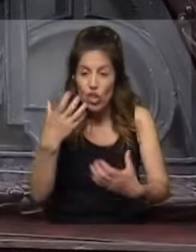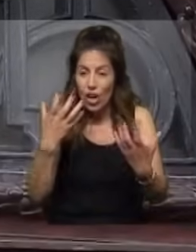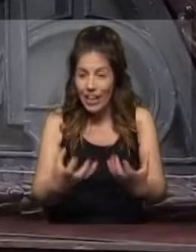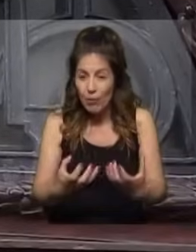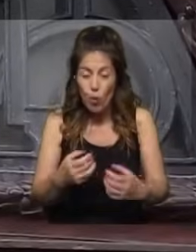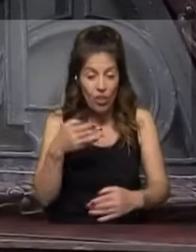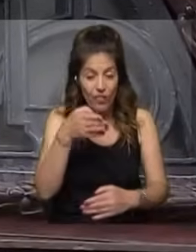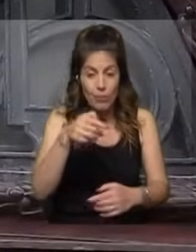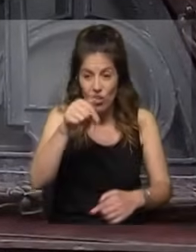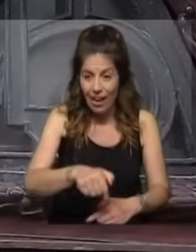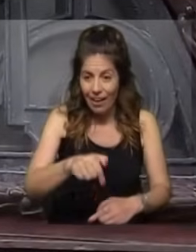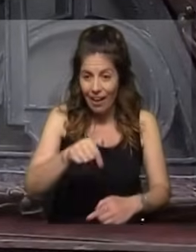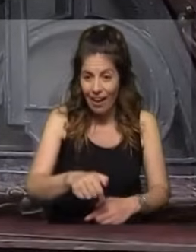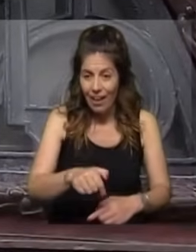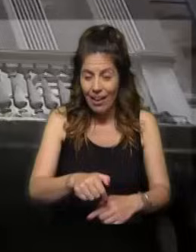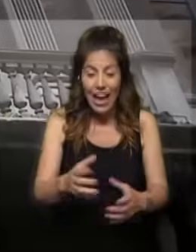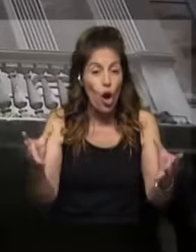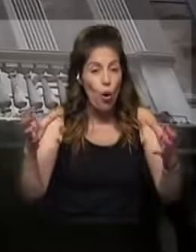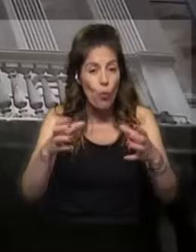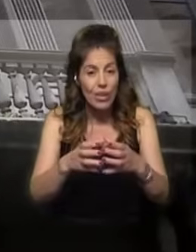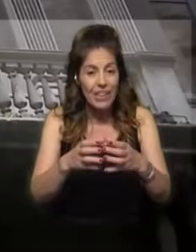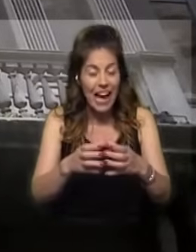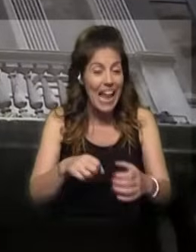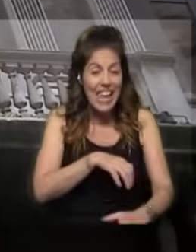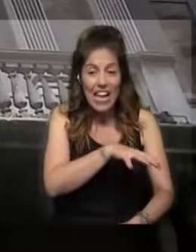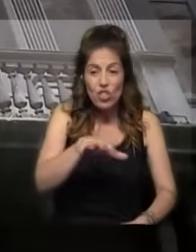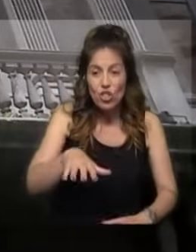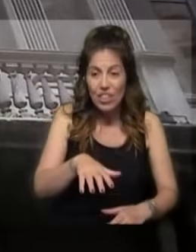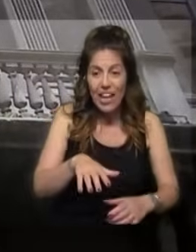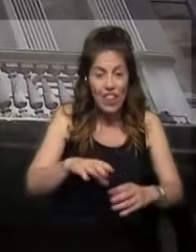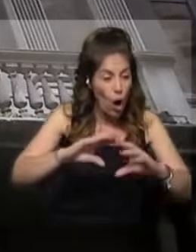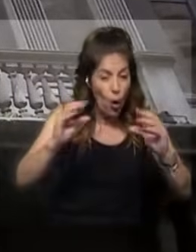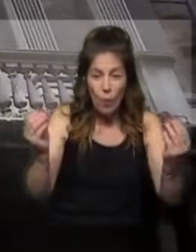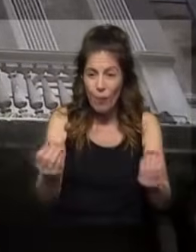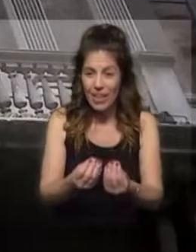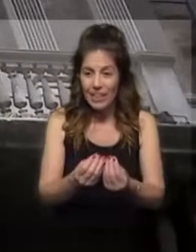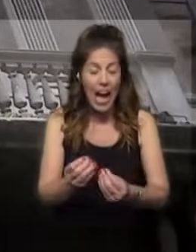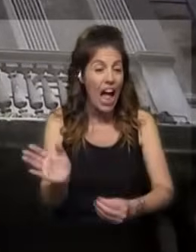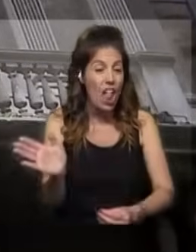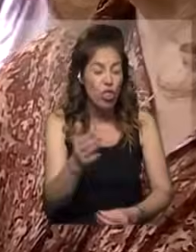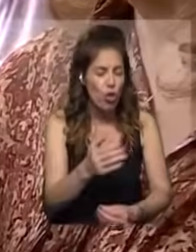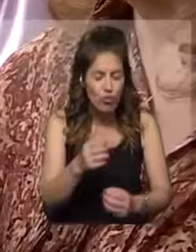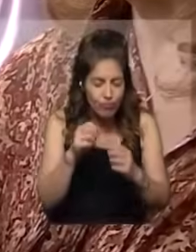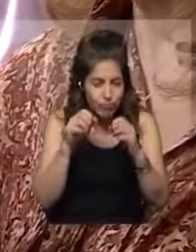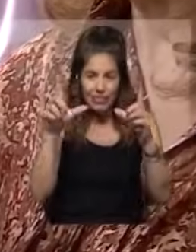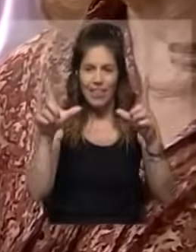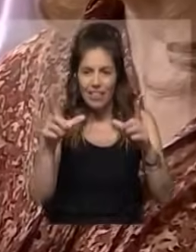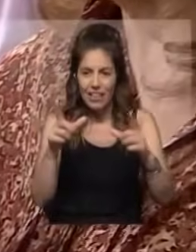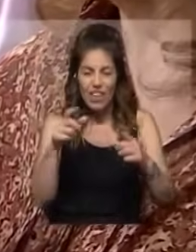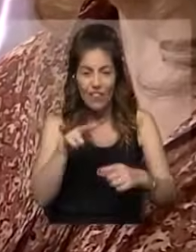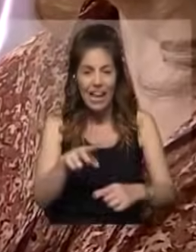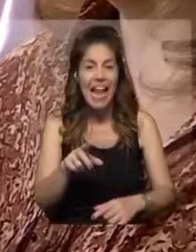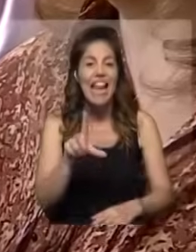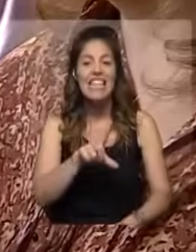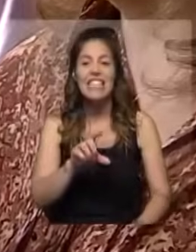venimos acá es que la comunidad entero la sociedad entera este atienda el Liceo yva que se encuentra en